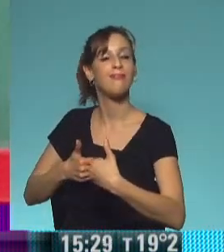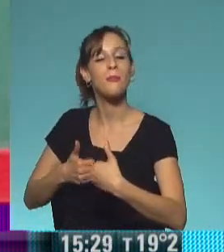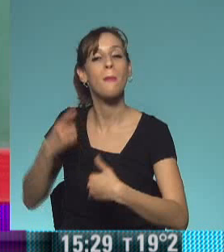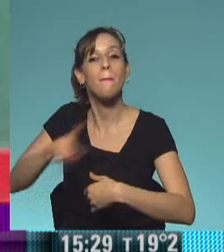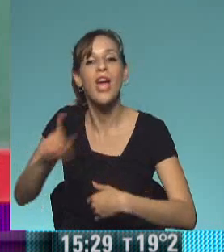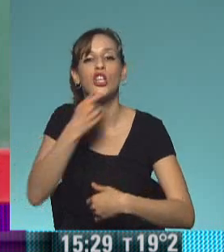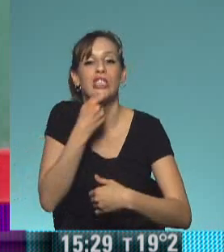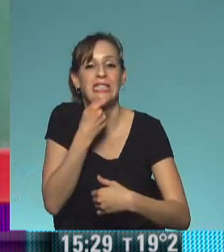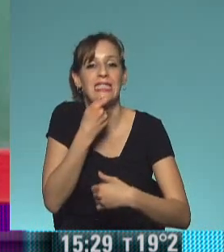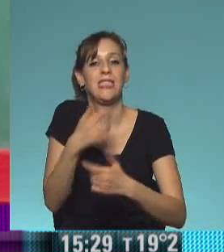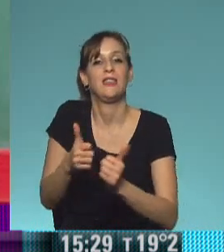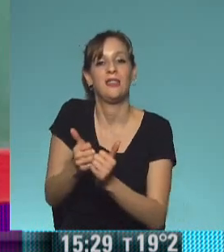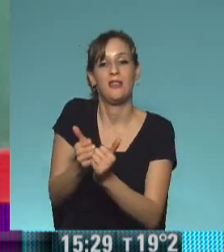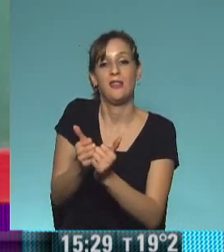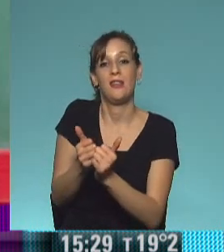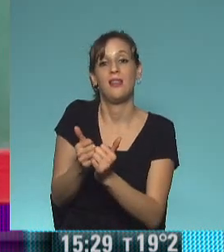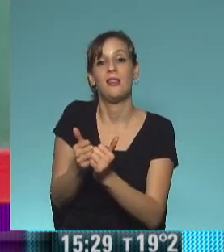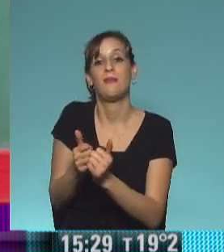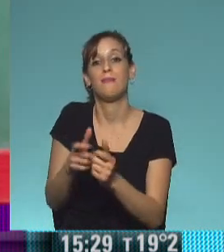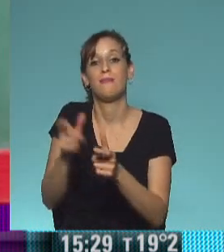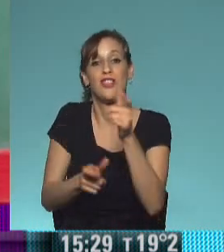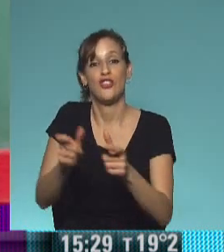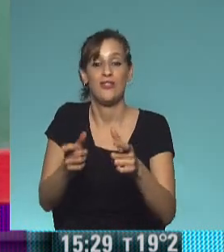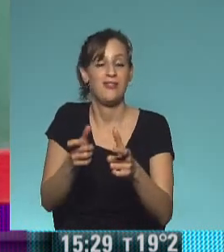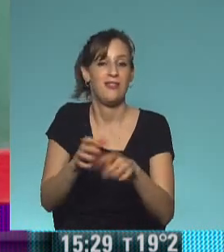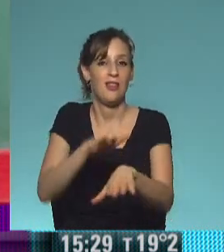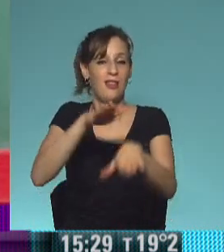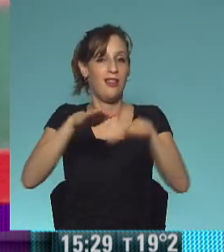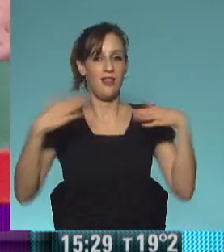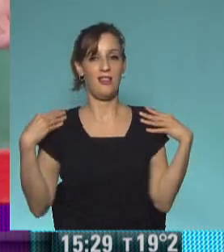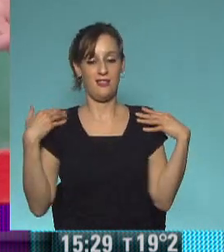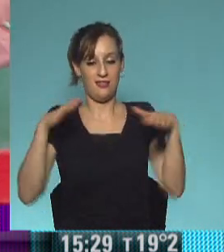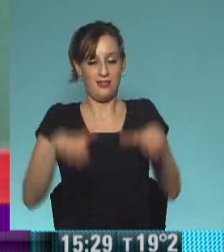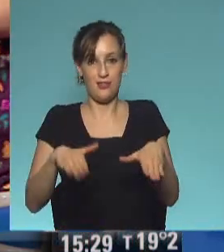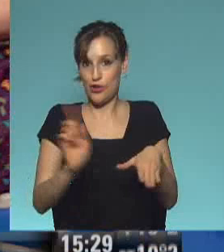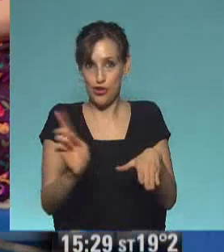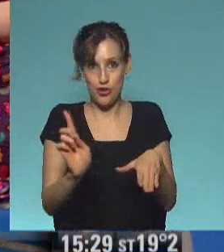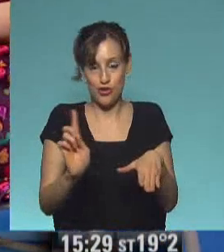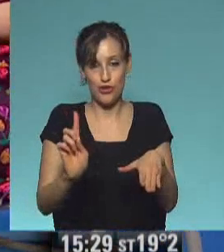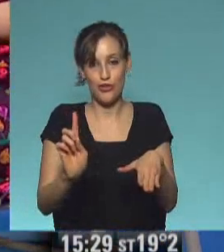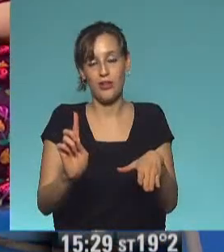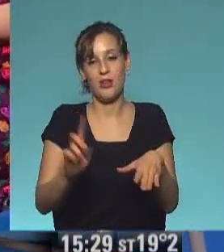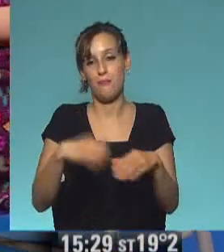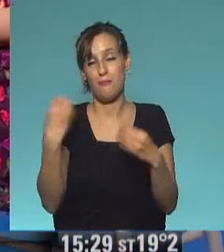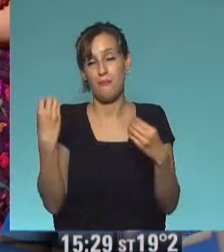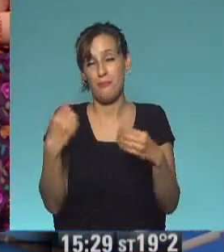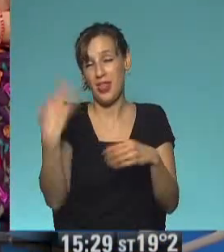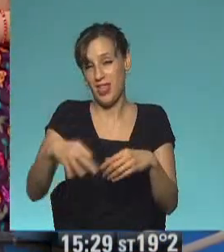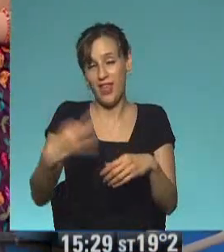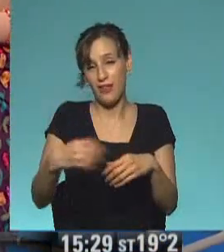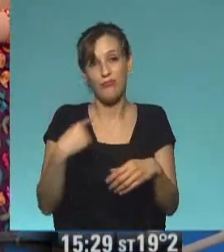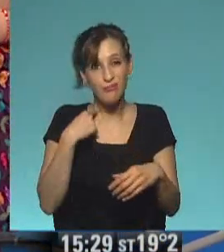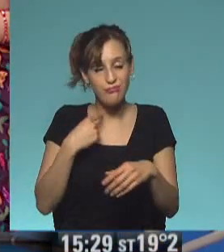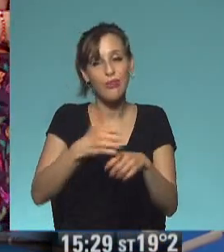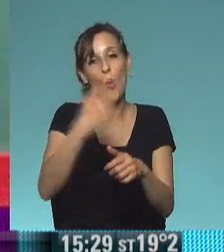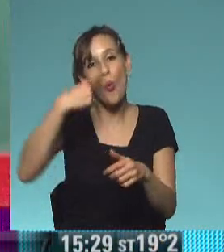en tratar de tocarlo y girando y corriendo, el dragón se desarma, es decir, que la fila se desarma, tiene que ir al final de la fila, pasa